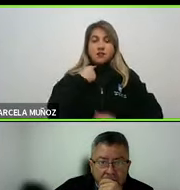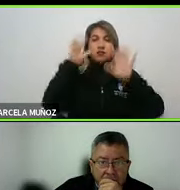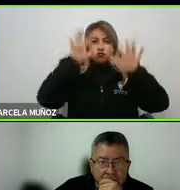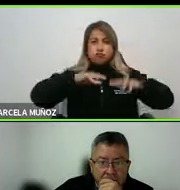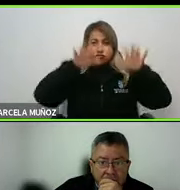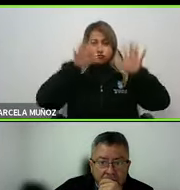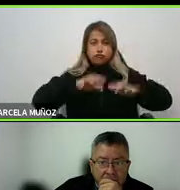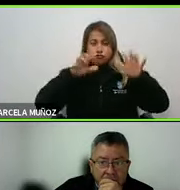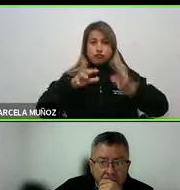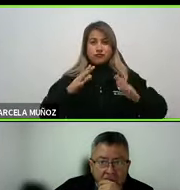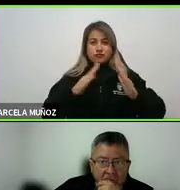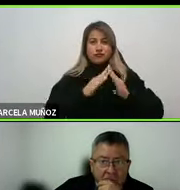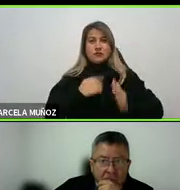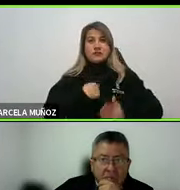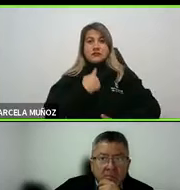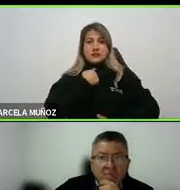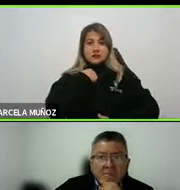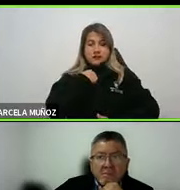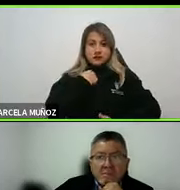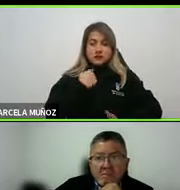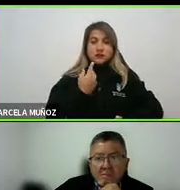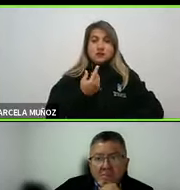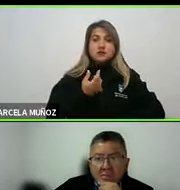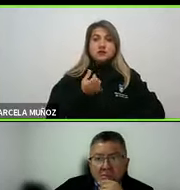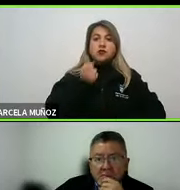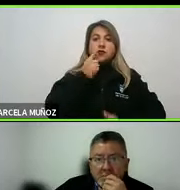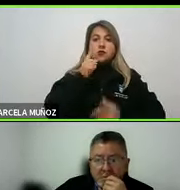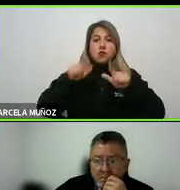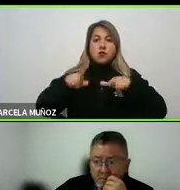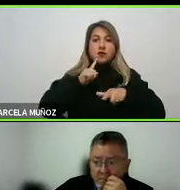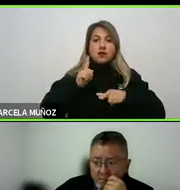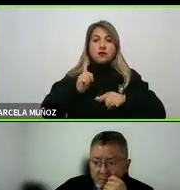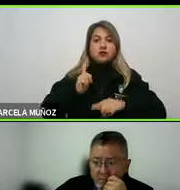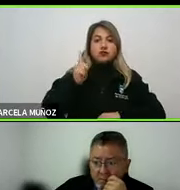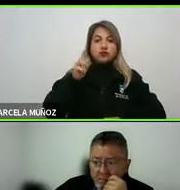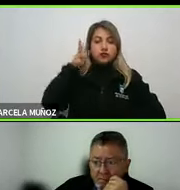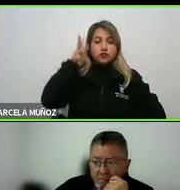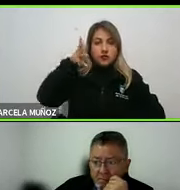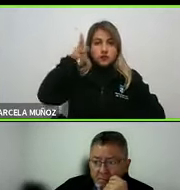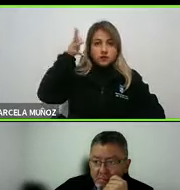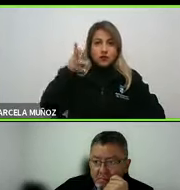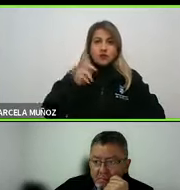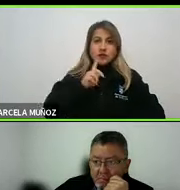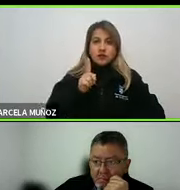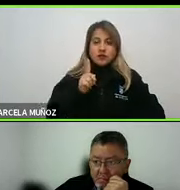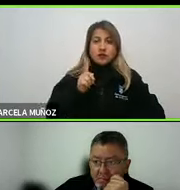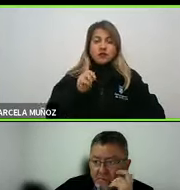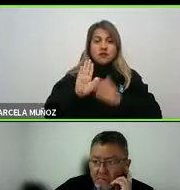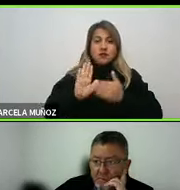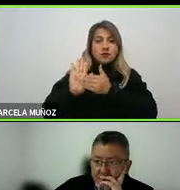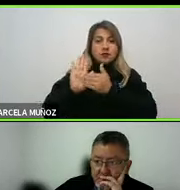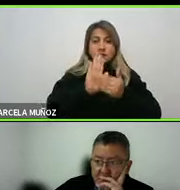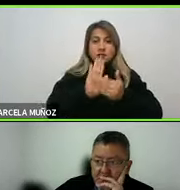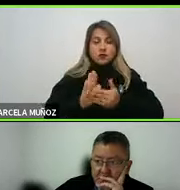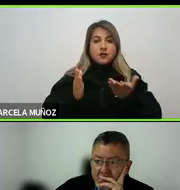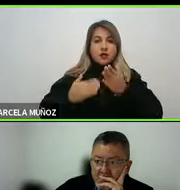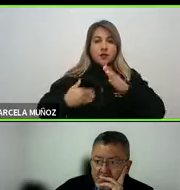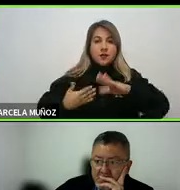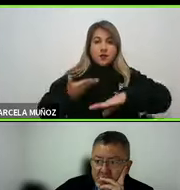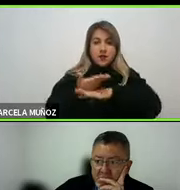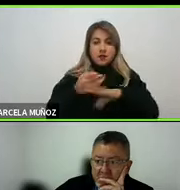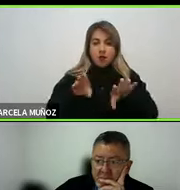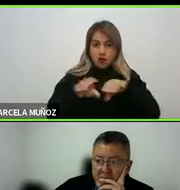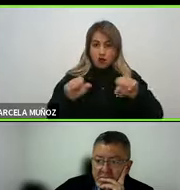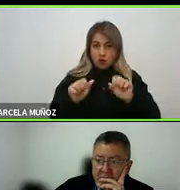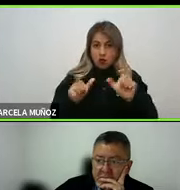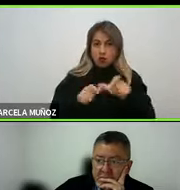tiempo. ¿Qué dirección o quién va a exponer y dar cuenta de lo que se va a solicitar el acuerdo del